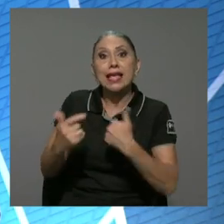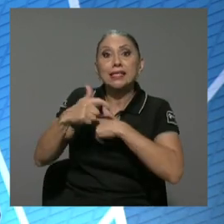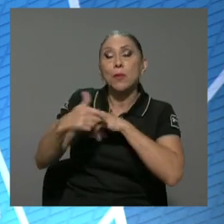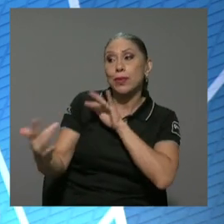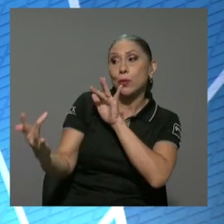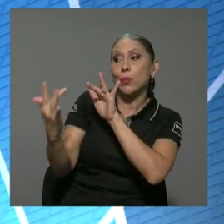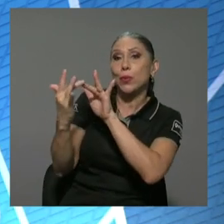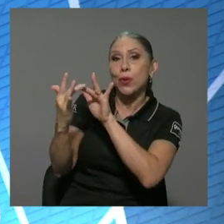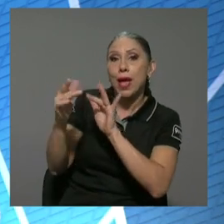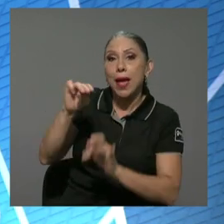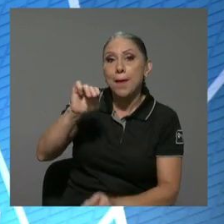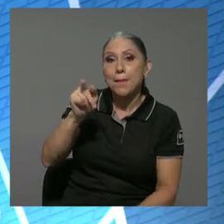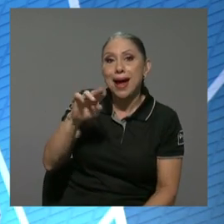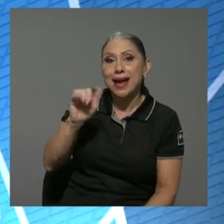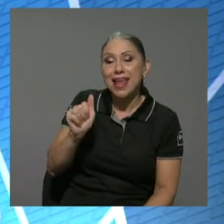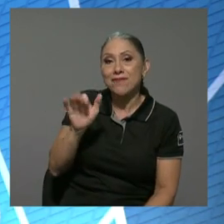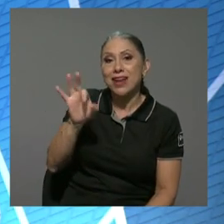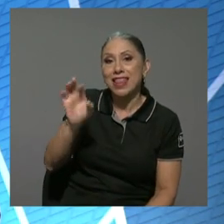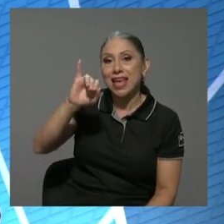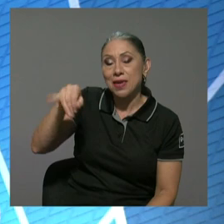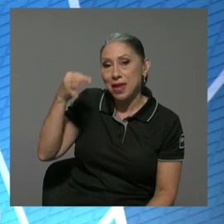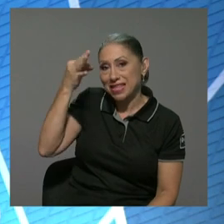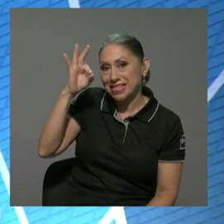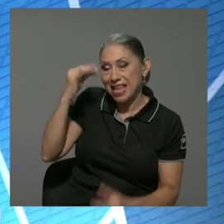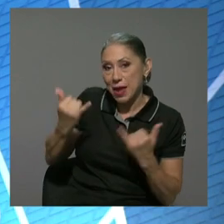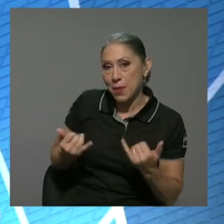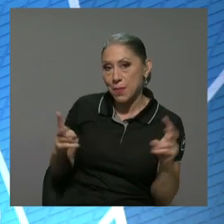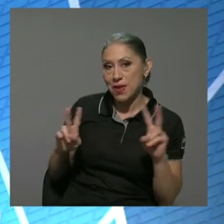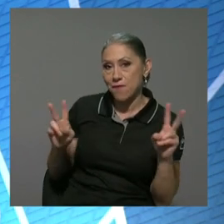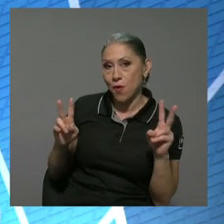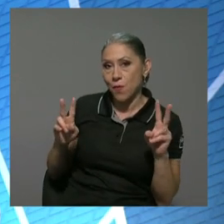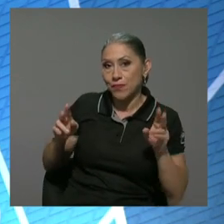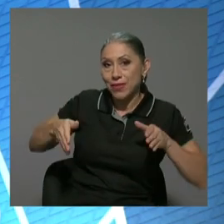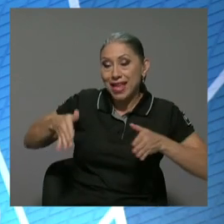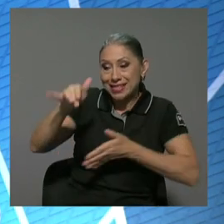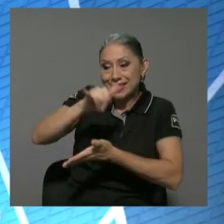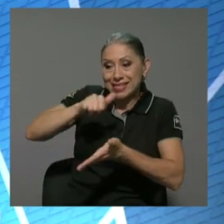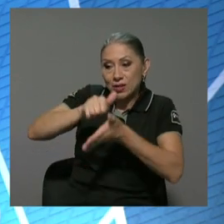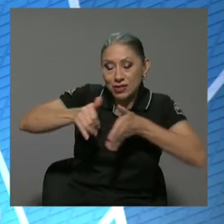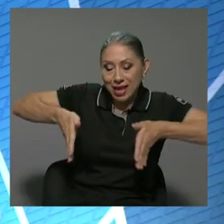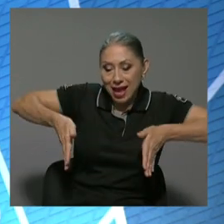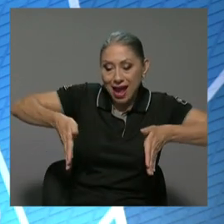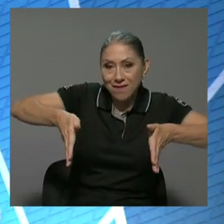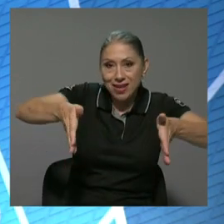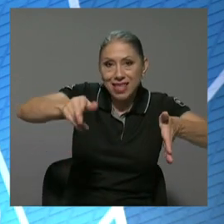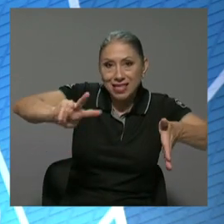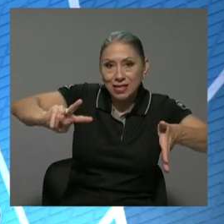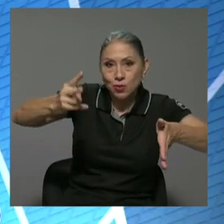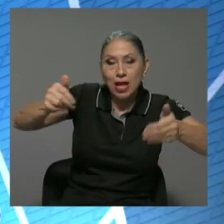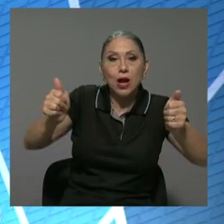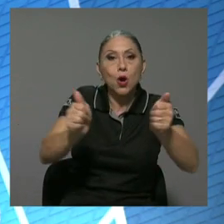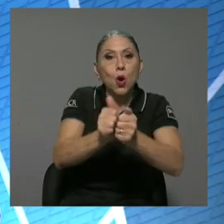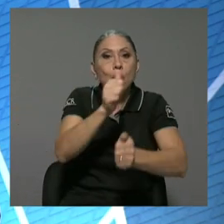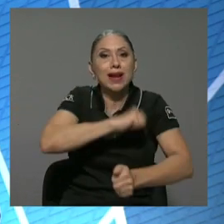María Fernanda Jiménez en vivo desde la Avenida Segunda con el señor rector Gustavo.